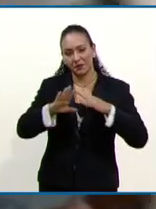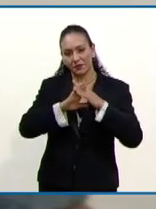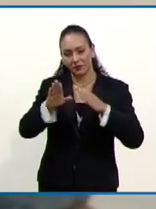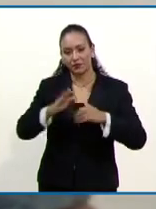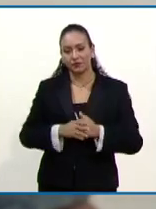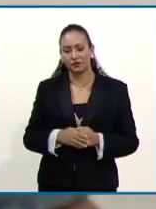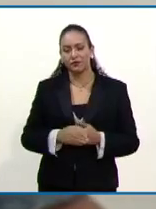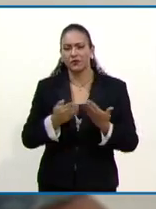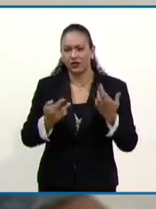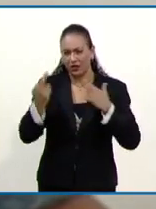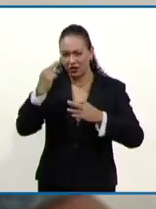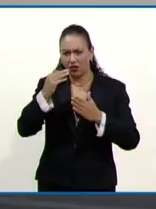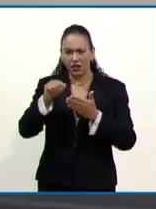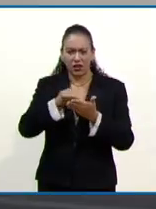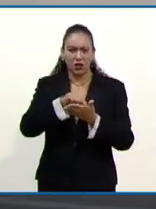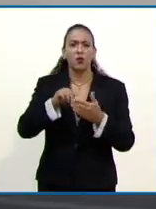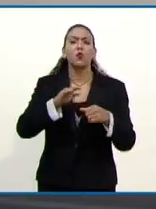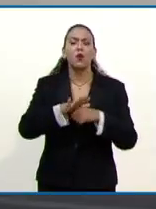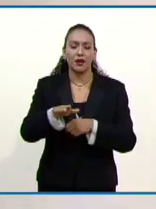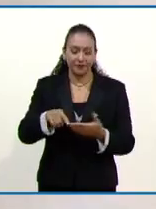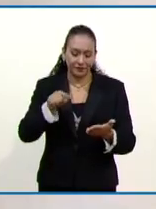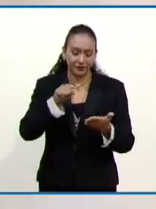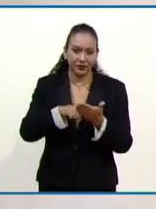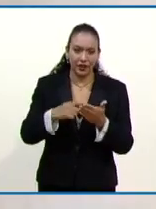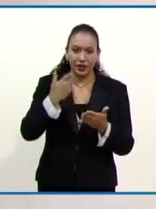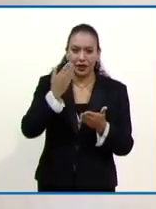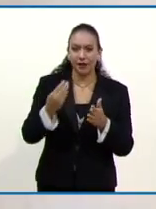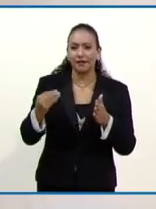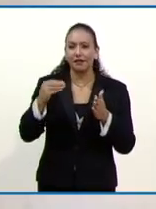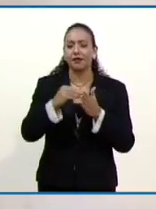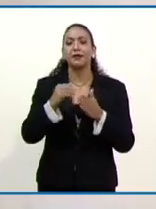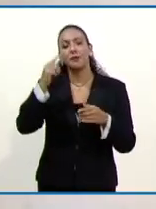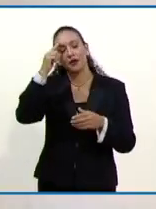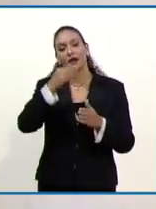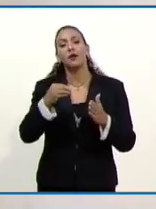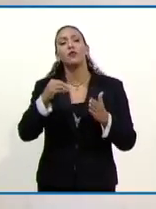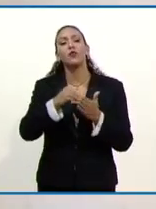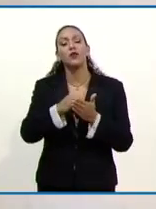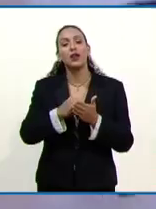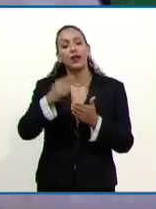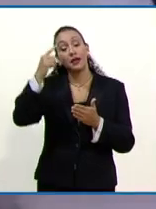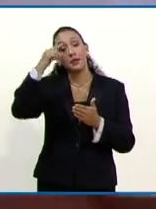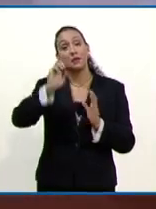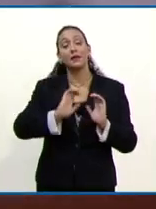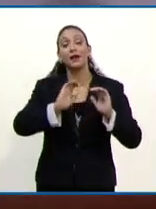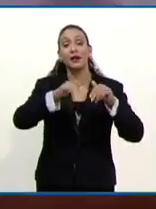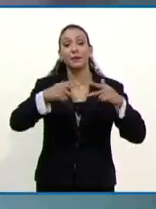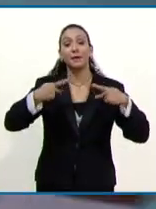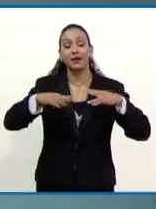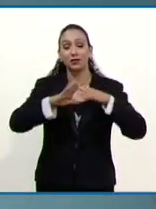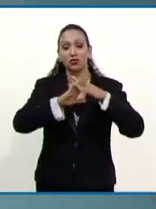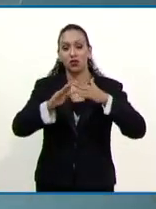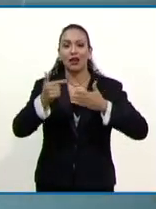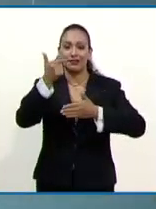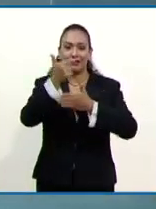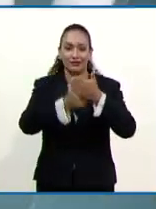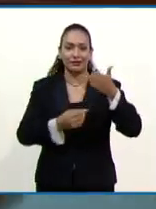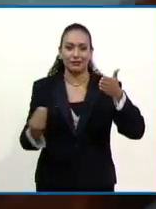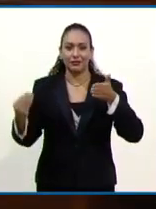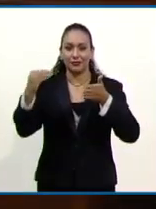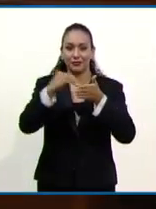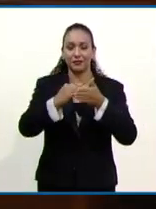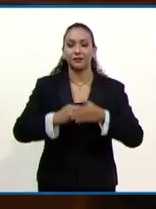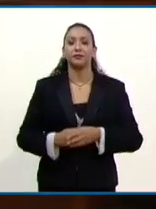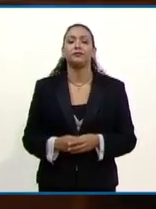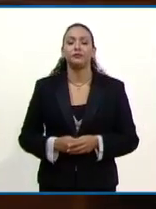disposiciones invalidadas estuvieron las que contenían lo relativo a la creación del Registro Estatal de Personas Migrantes.